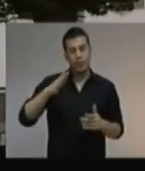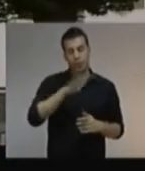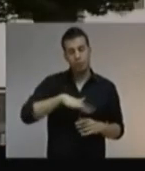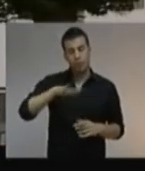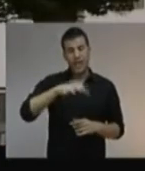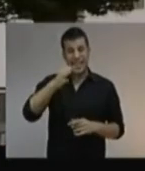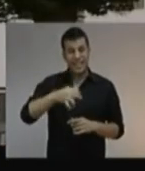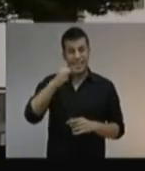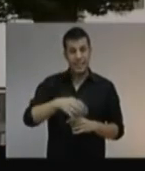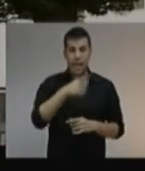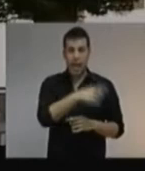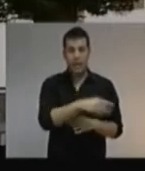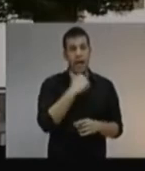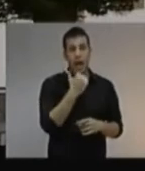isla.